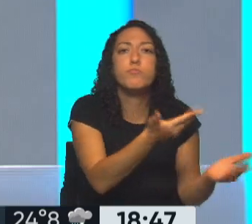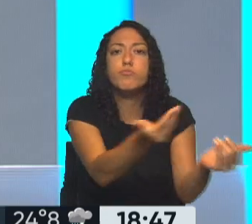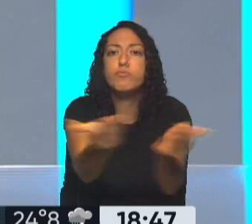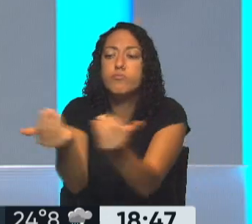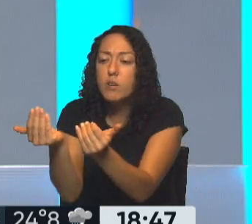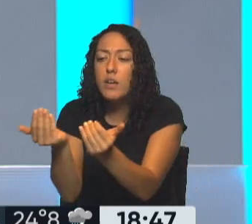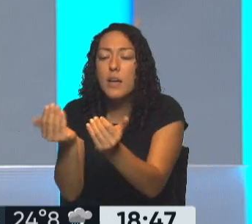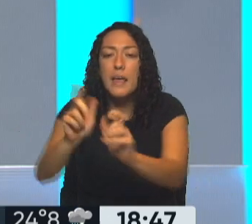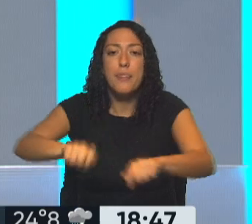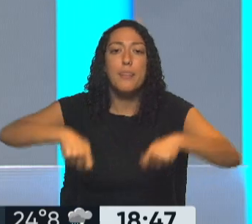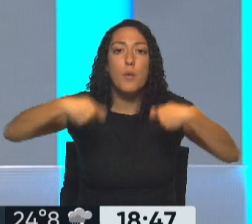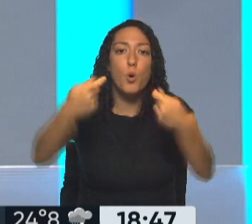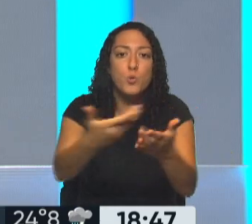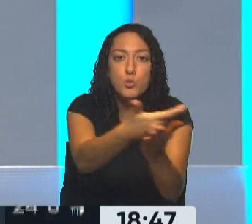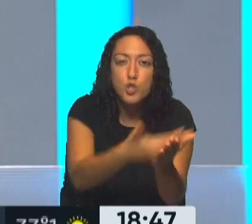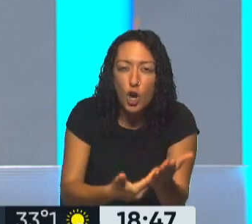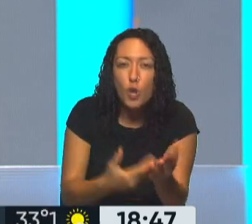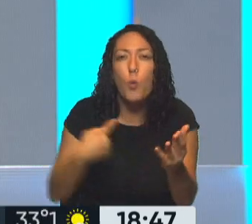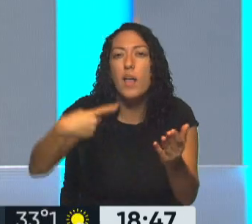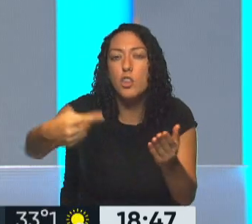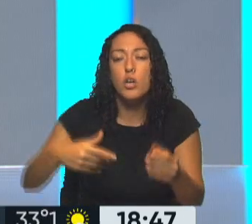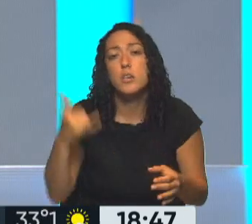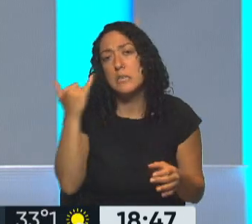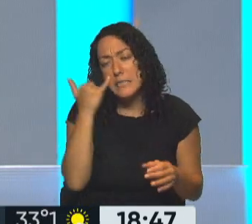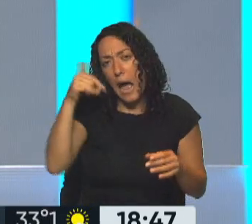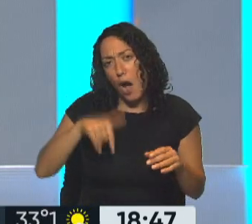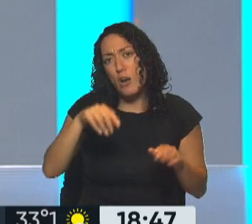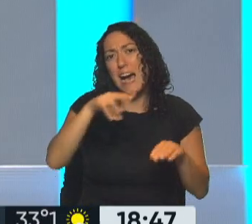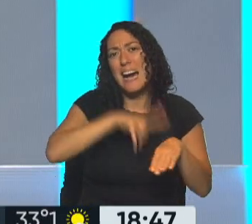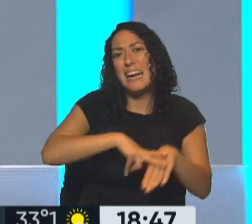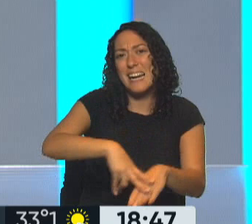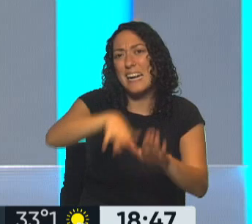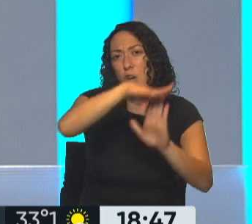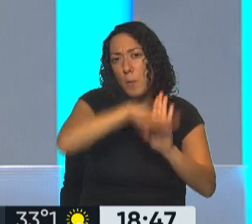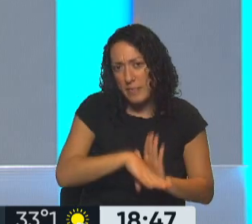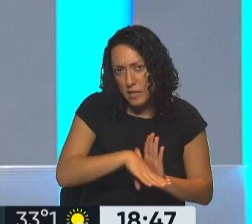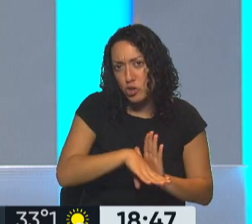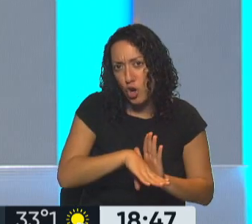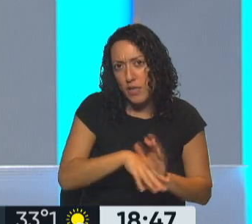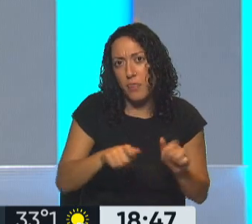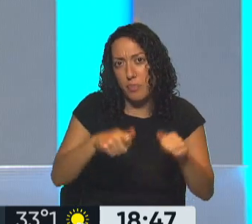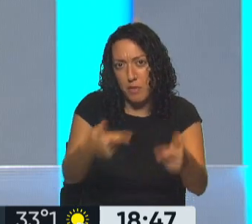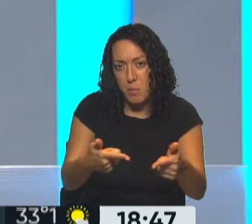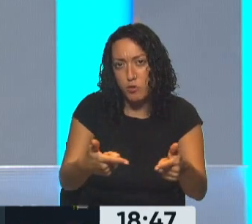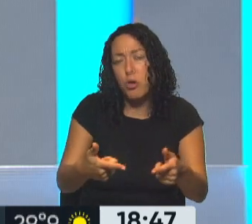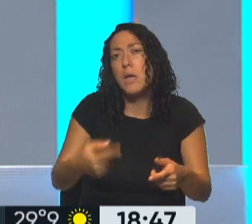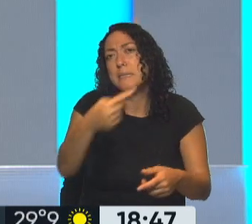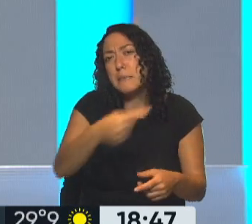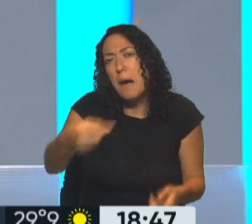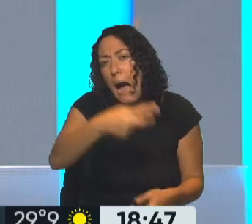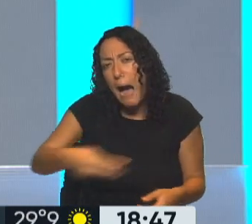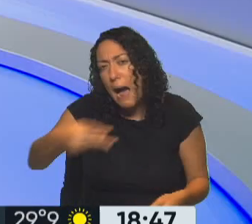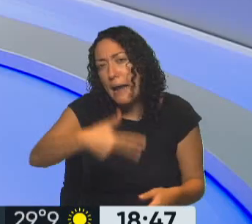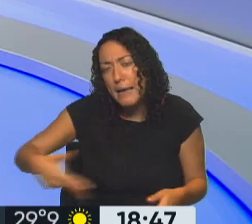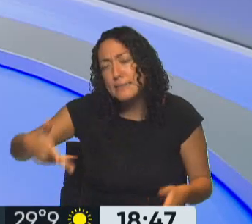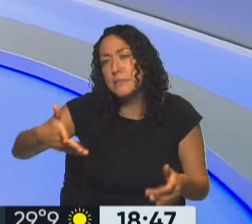hemos hecho ya algunas recomendaciones preliminares sin embargo serán unas semanas todavía en donde vamos a tener listo el informe final